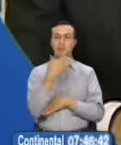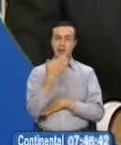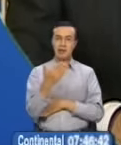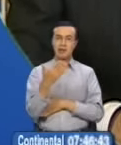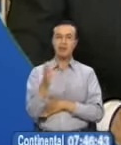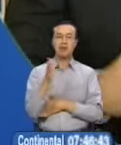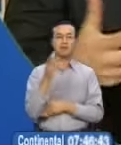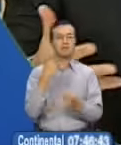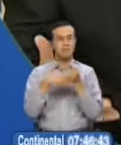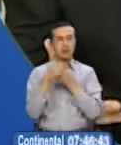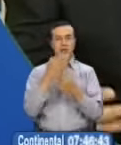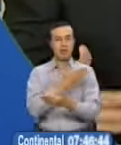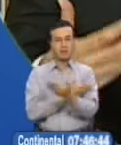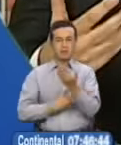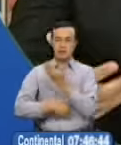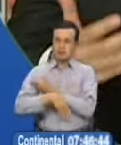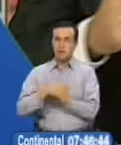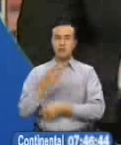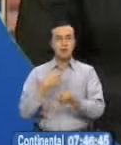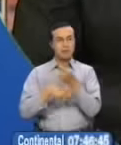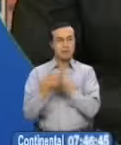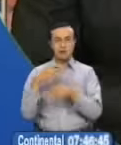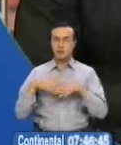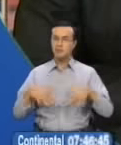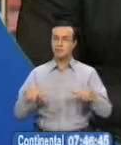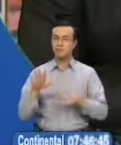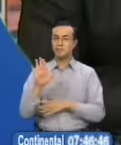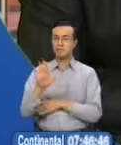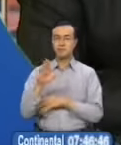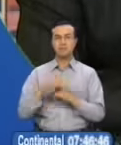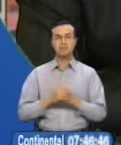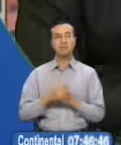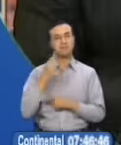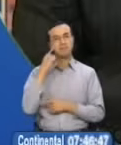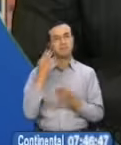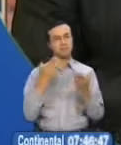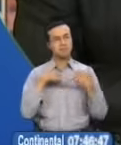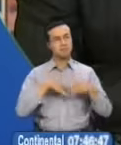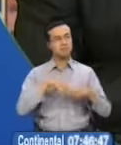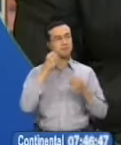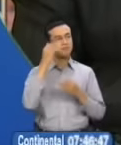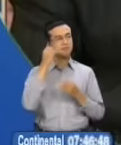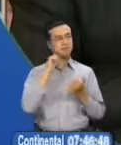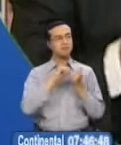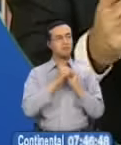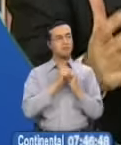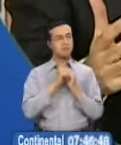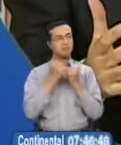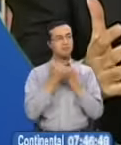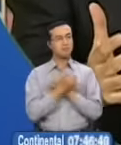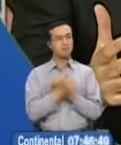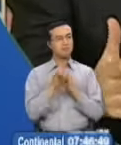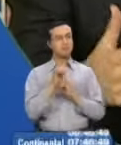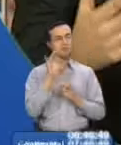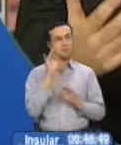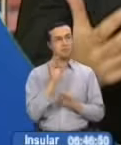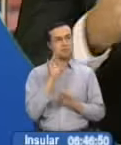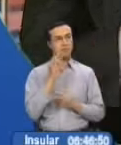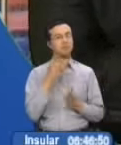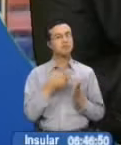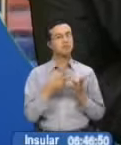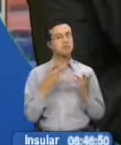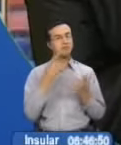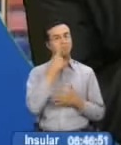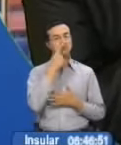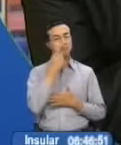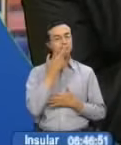camiseta de su equipo finalista, el que representa hoy a ese país. Adelante, compañero, con información del deporte de Independiente, particularmente, qué es lo que nos